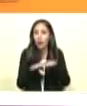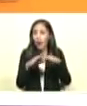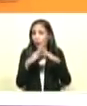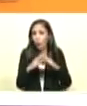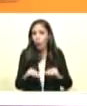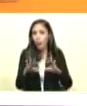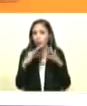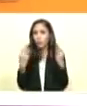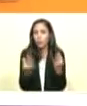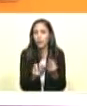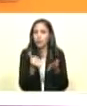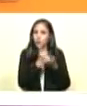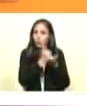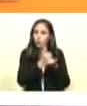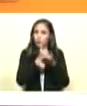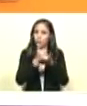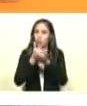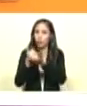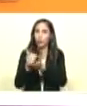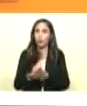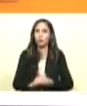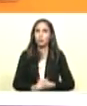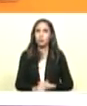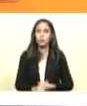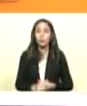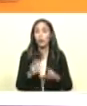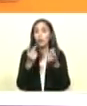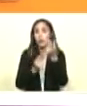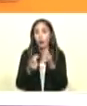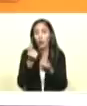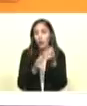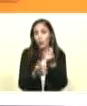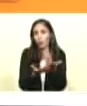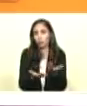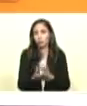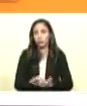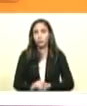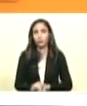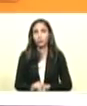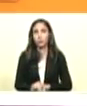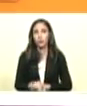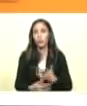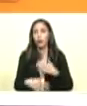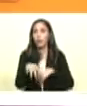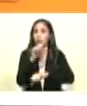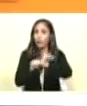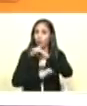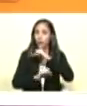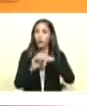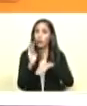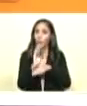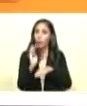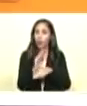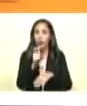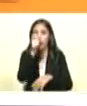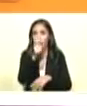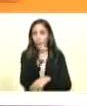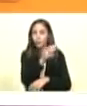El Petro va a conseguir generar nuevos recursos económicos para el cuidado y la atención de las personas más